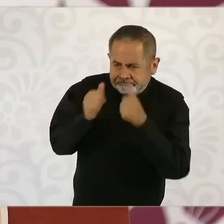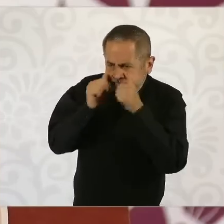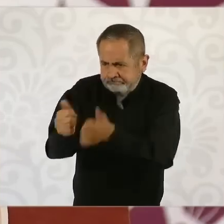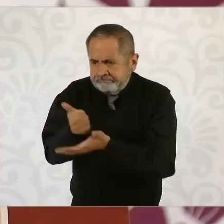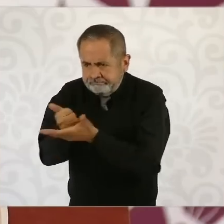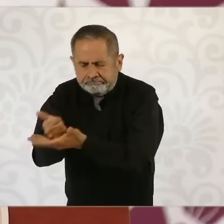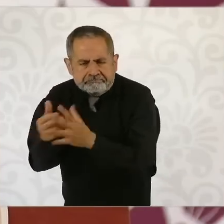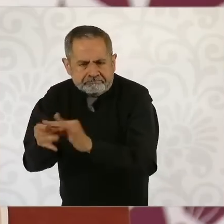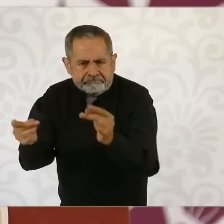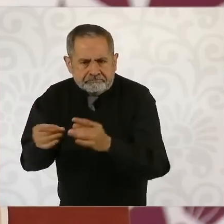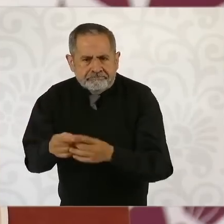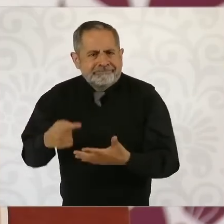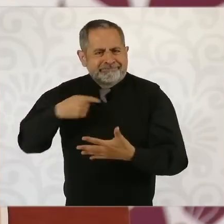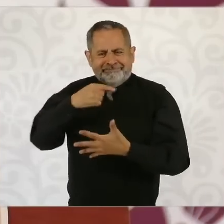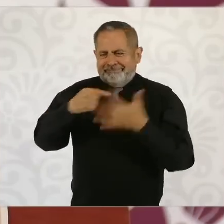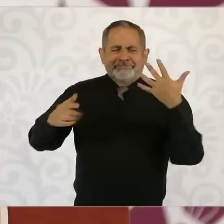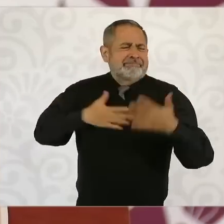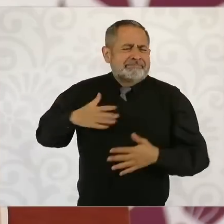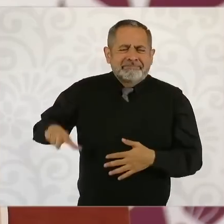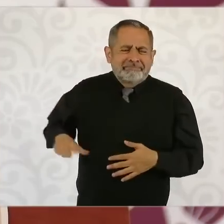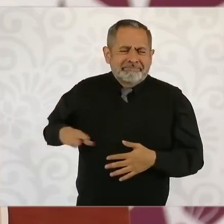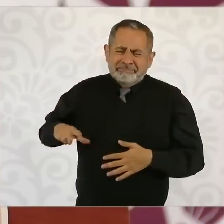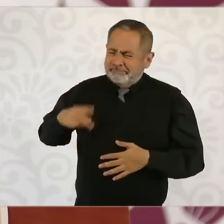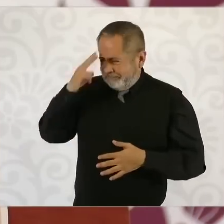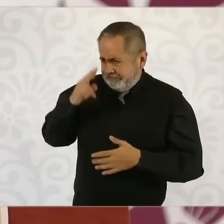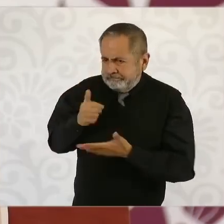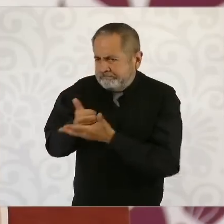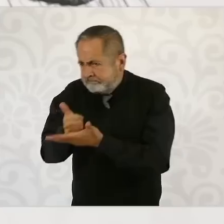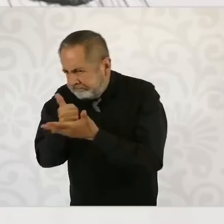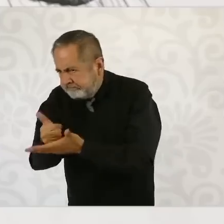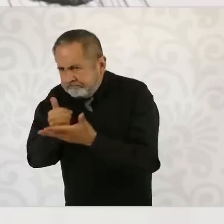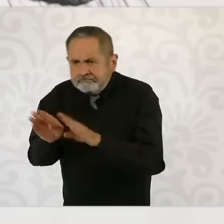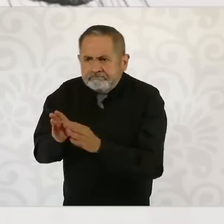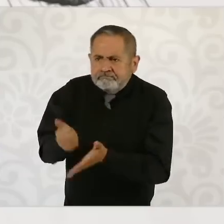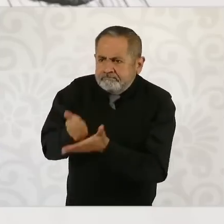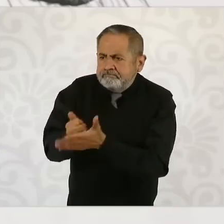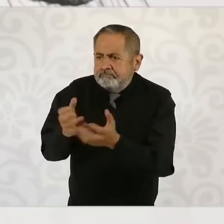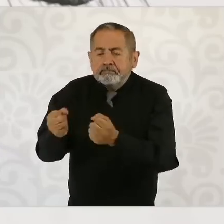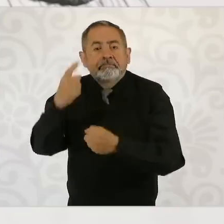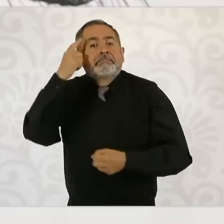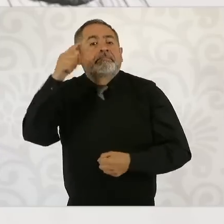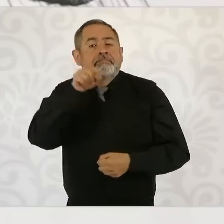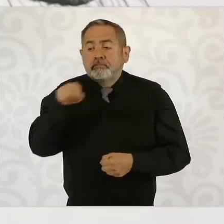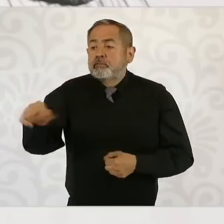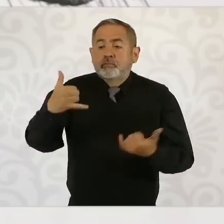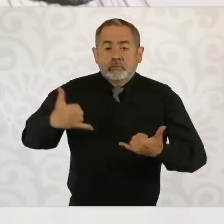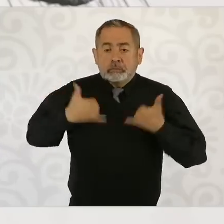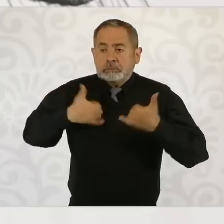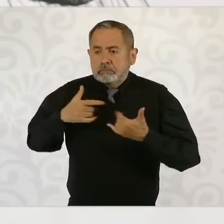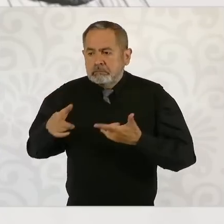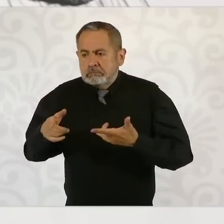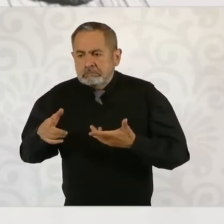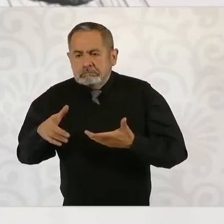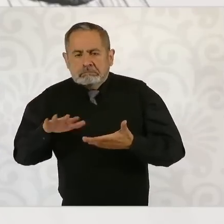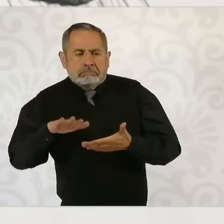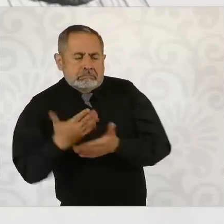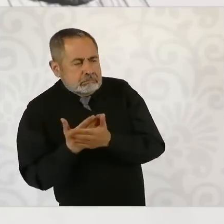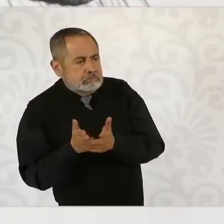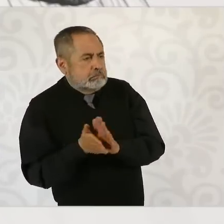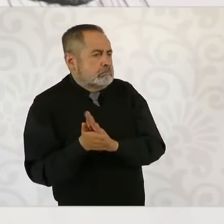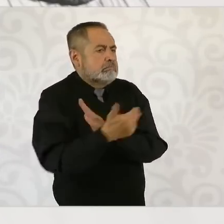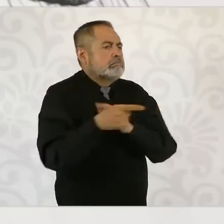con todo lo que hacemos en el Gobierno de México para evitar que los jóvenes puedan acercarse a un grupo